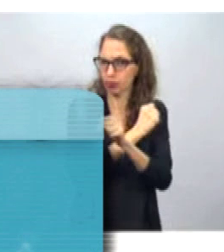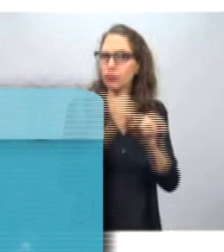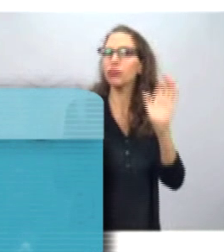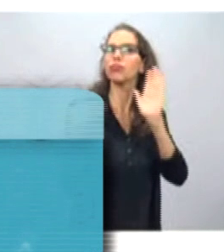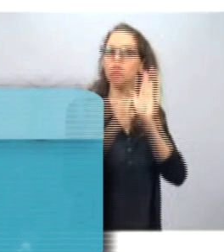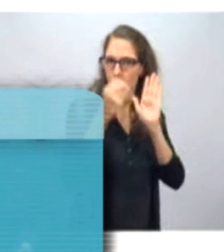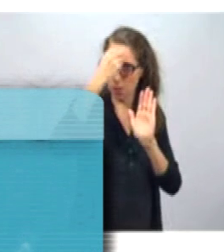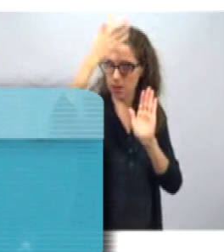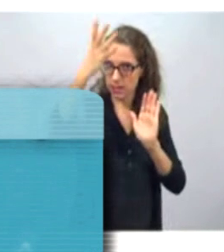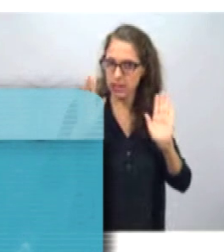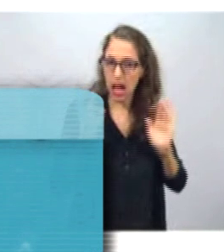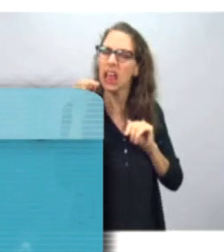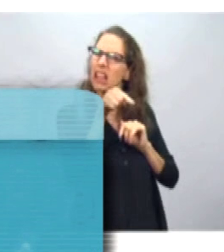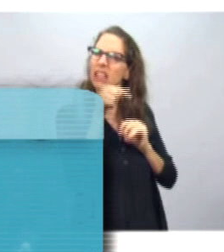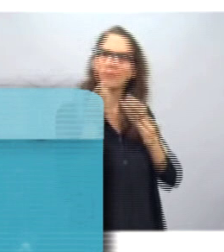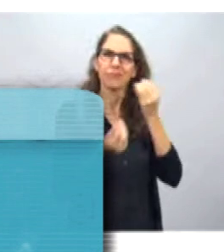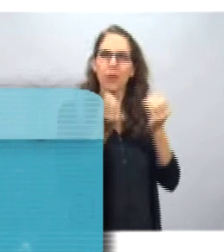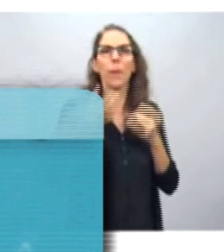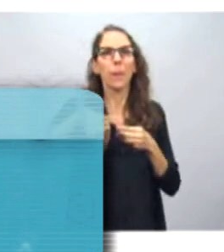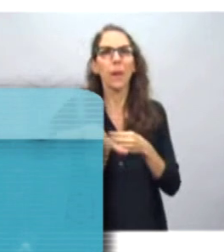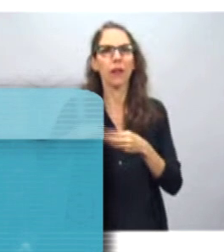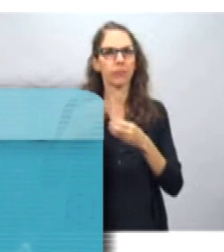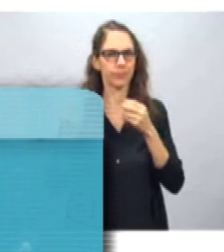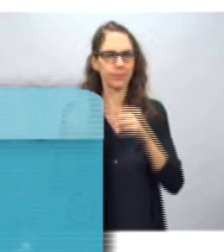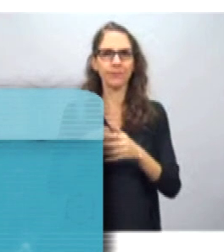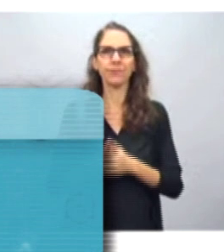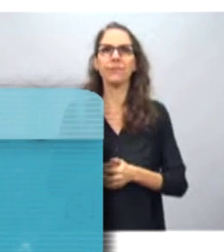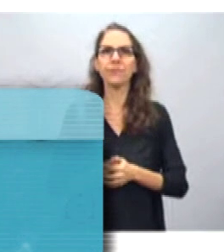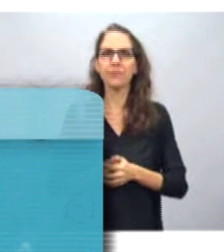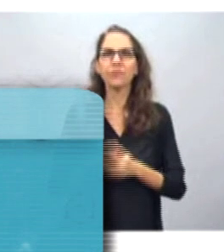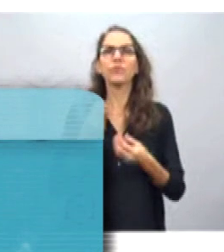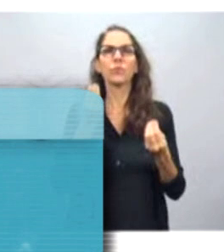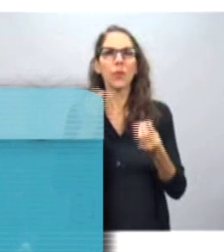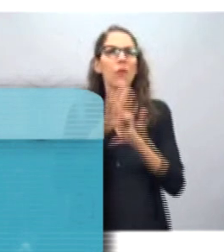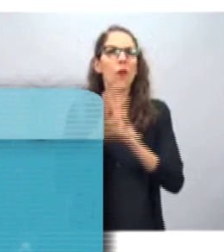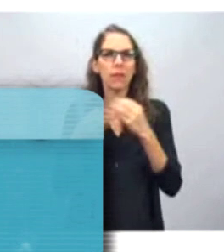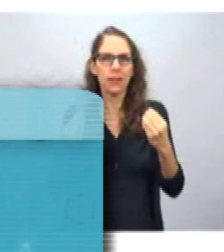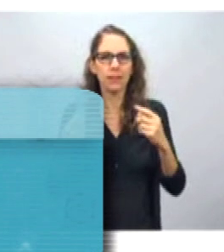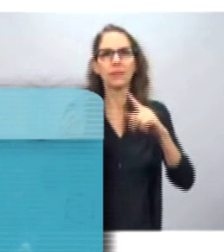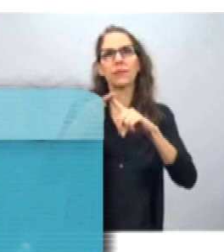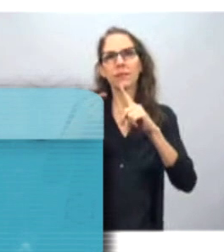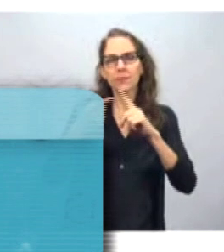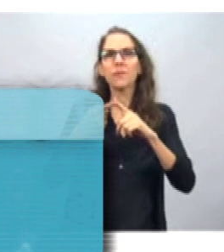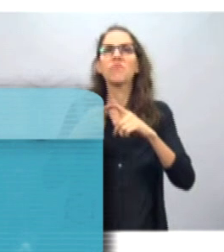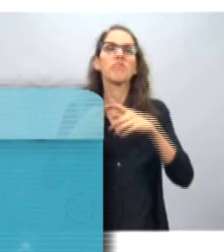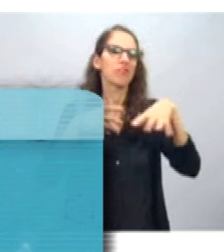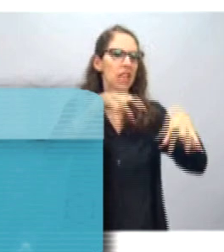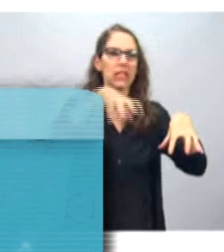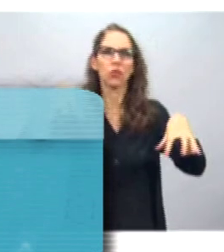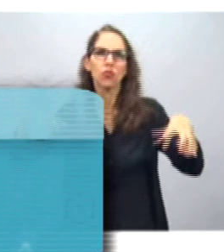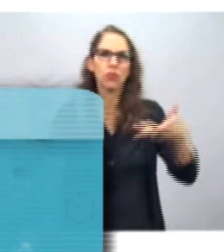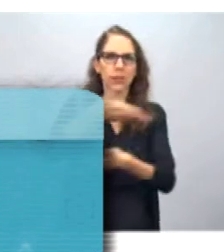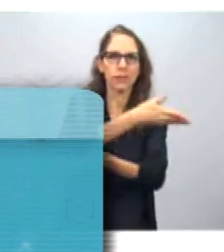estar construido a partir de la interacción con distintos organismos y distintas